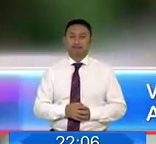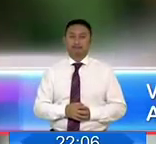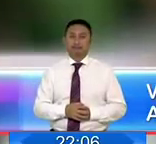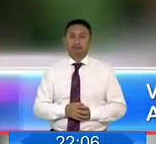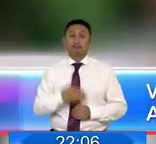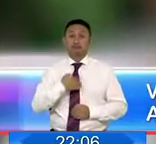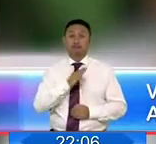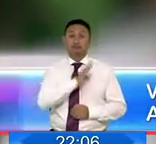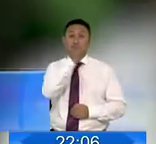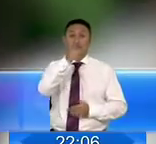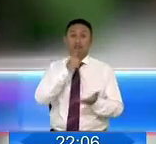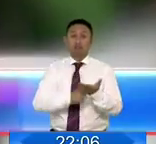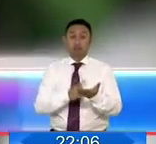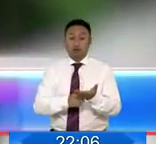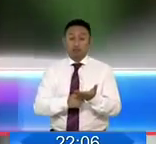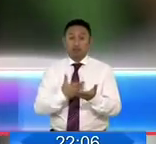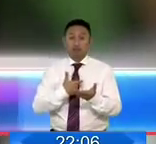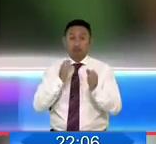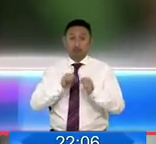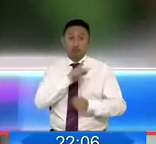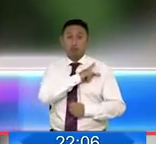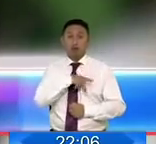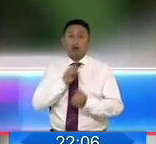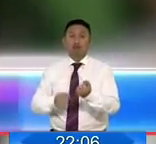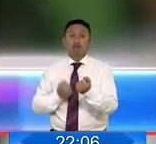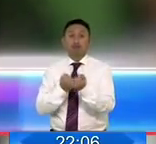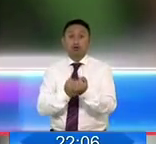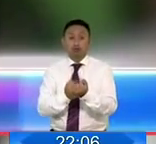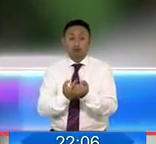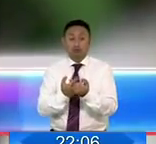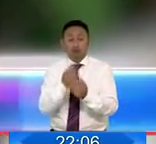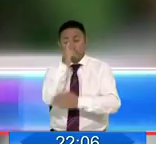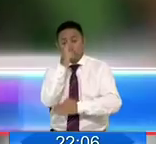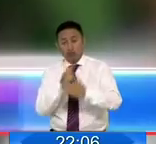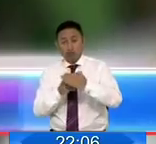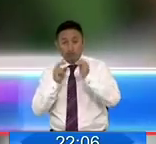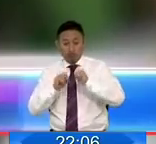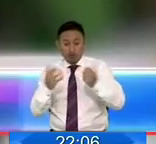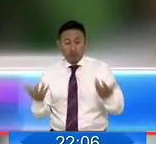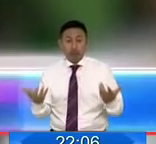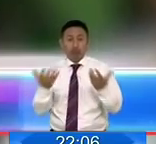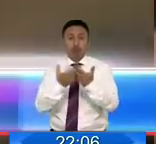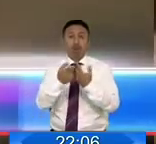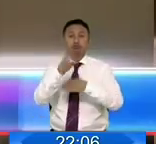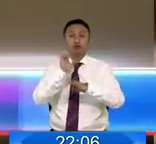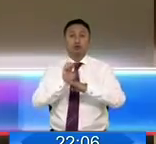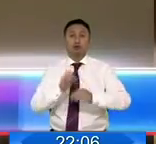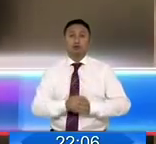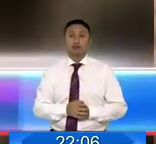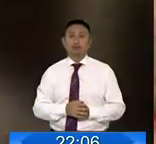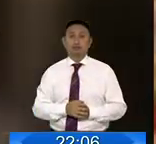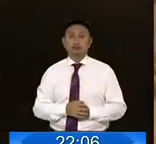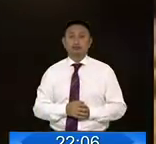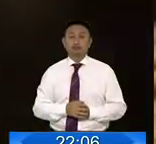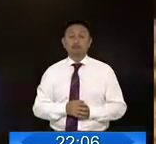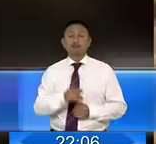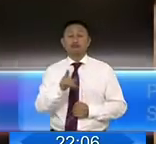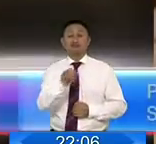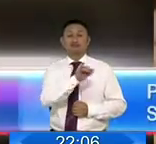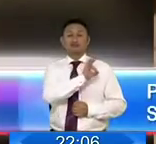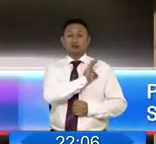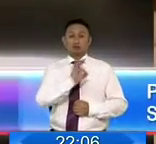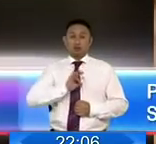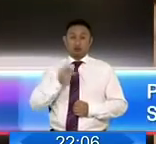a la audiencia como mi aporte personal, modesto, para el reencuentro de este país. A Hernández, al igual que a la prefecta